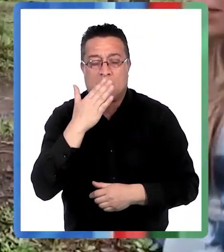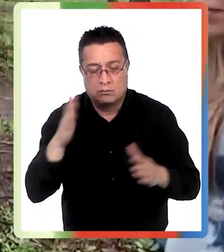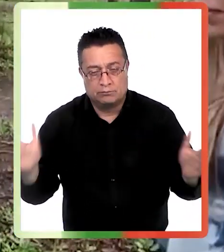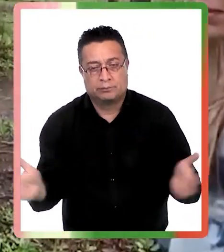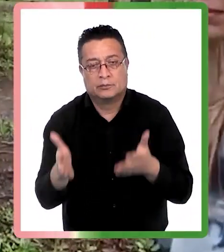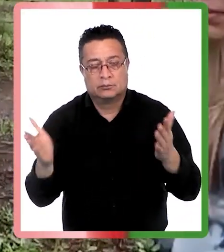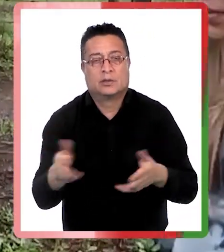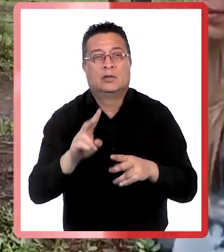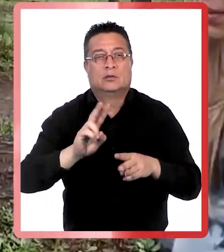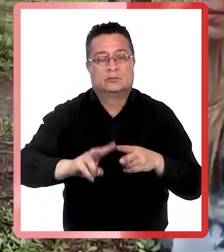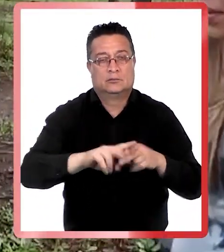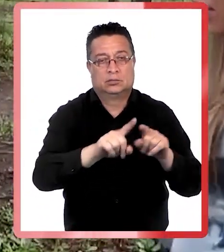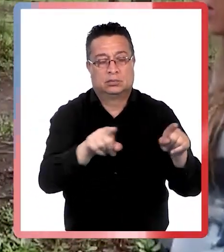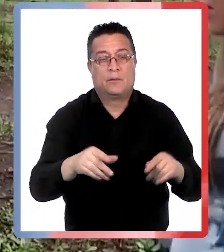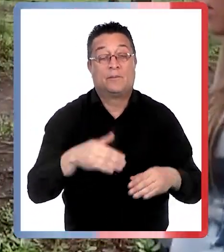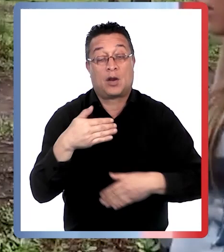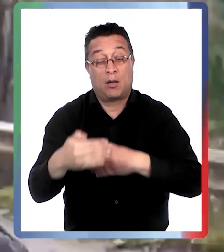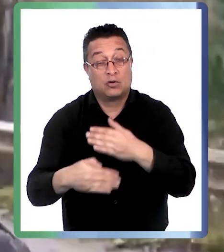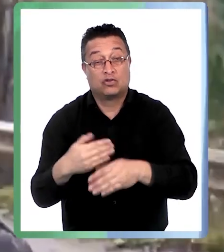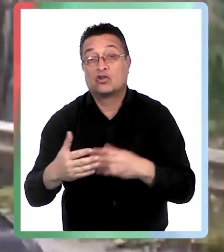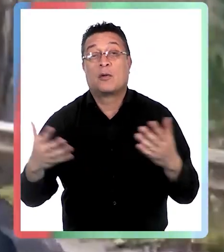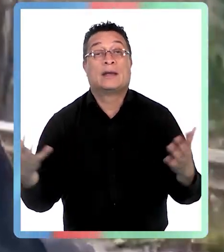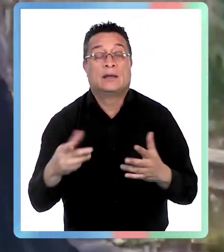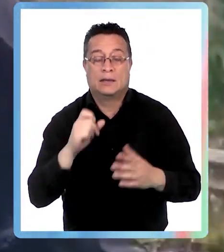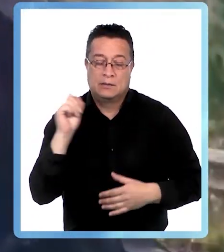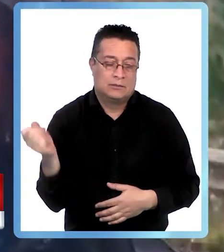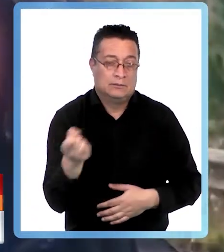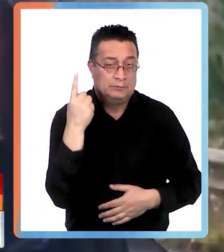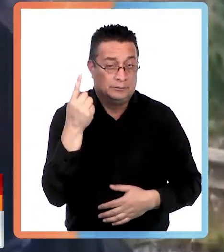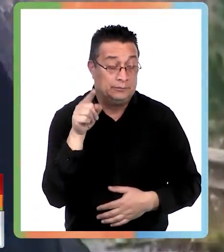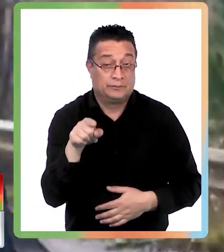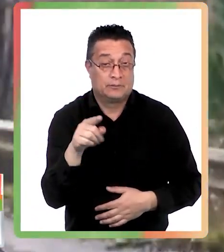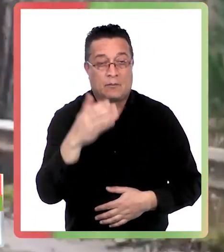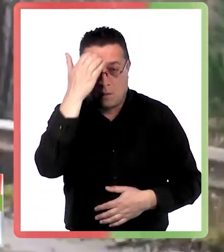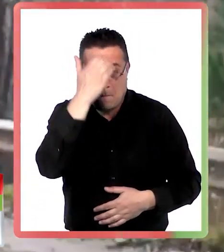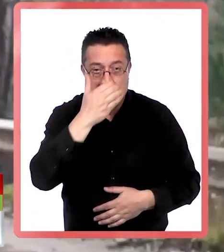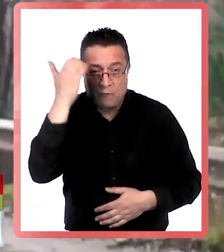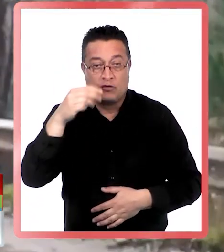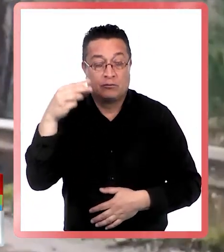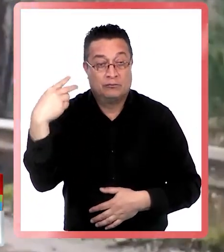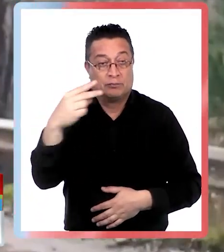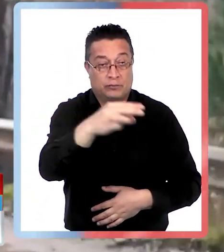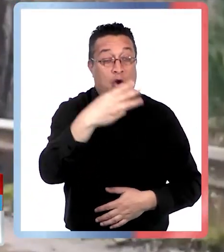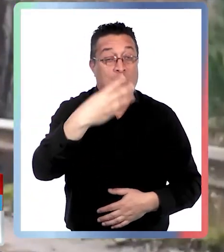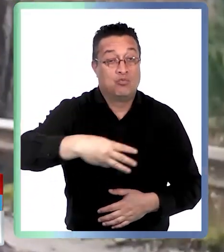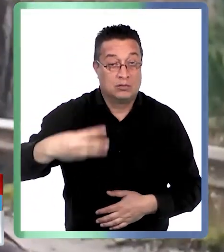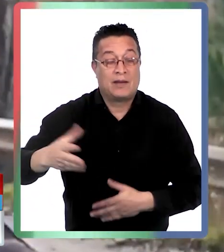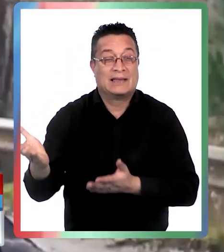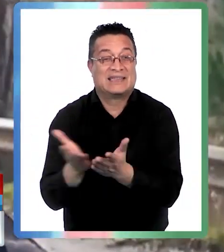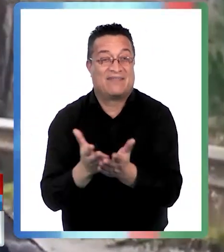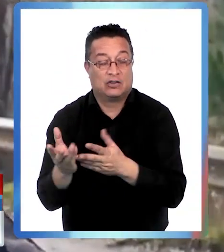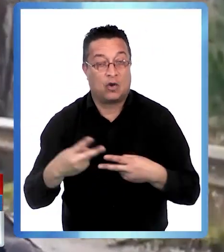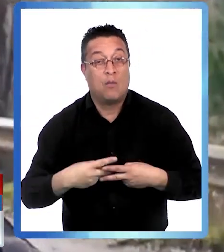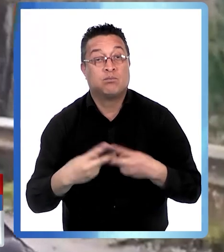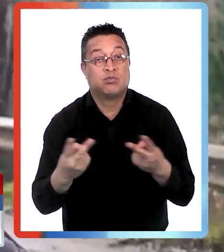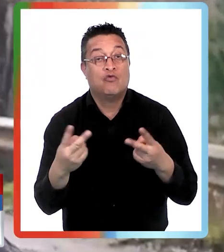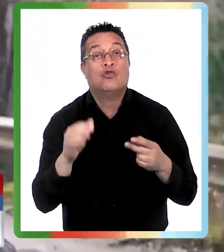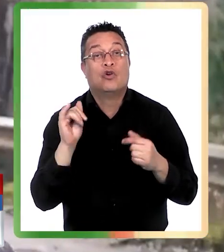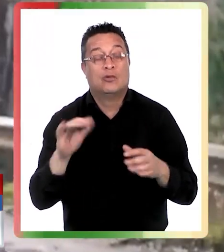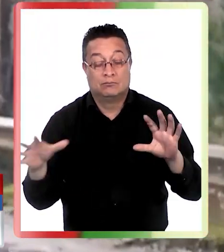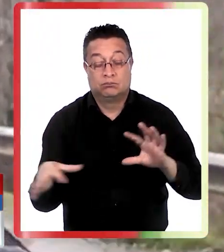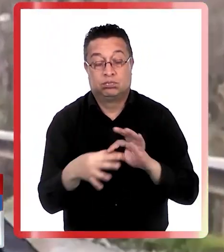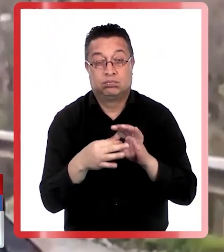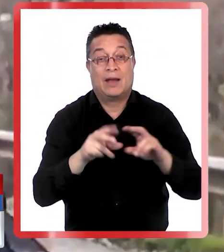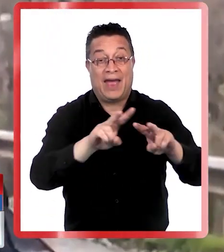sus sistemas productivos el proceso va a consistir principalmente que profesionales de los municipios y tanto de los servicios públicos vinculados al